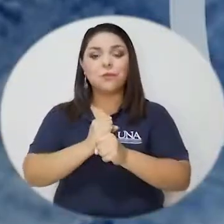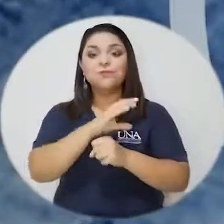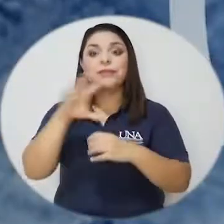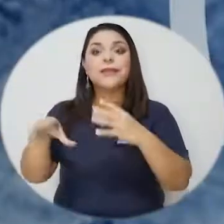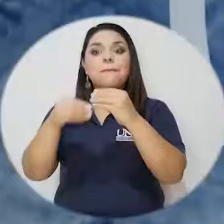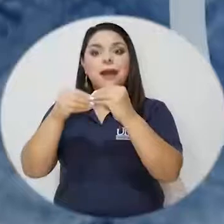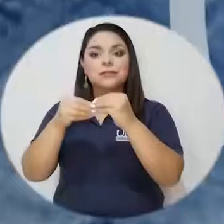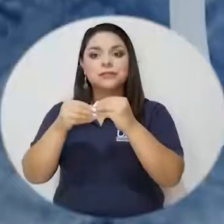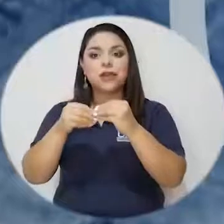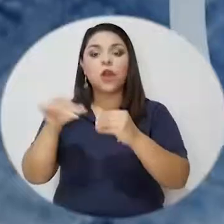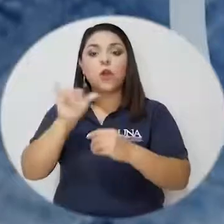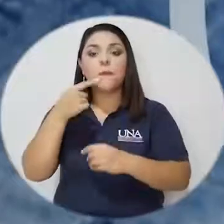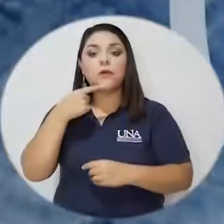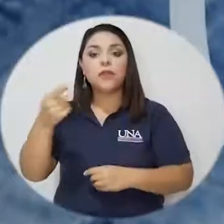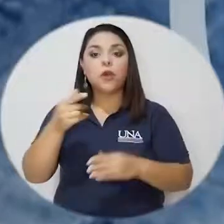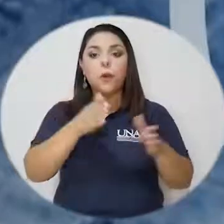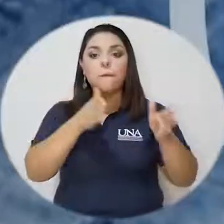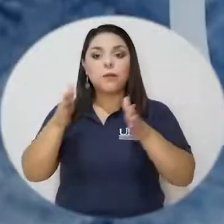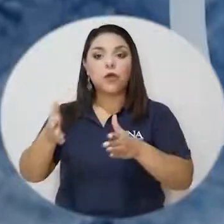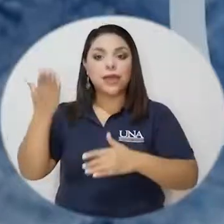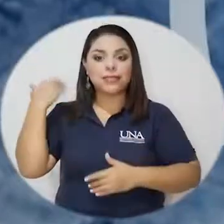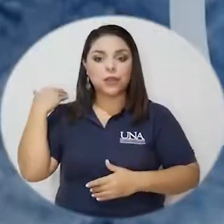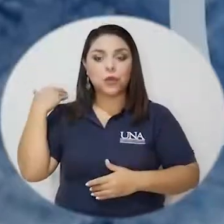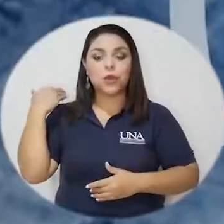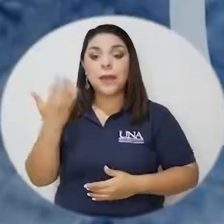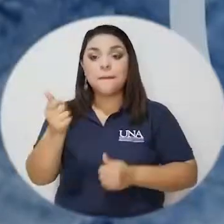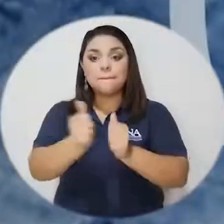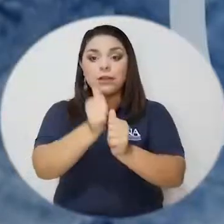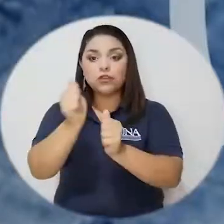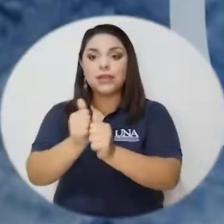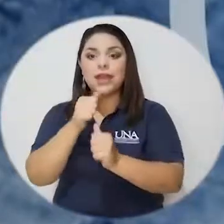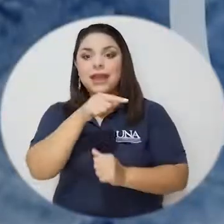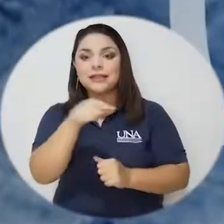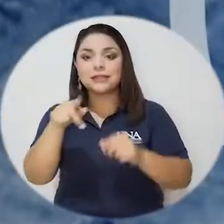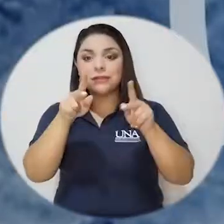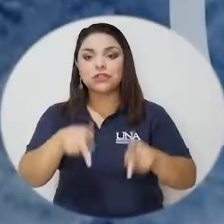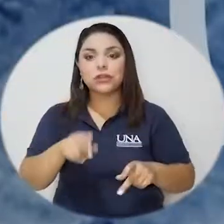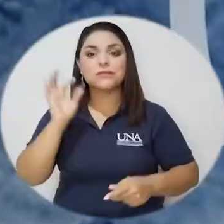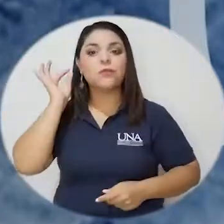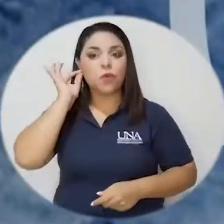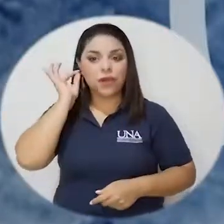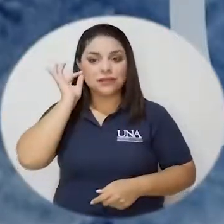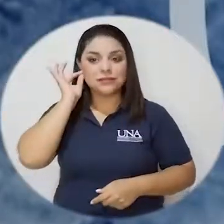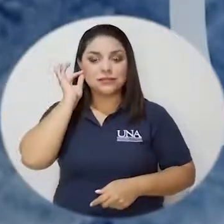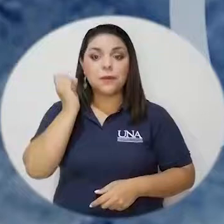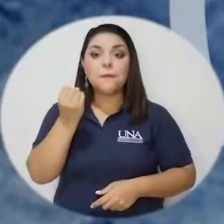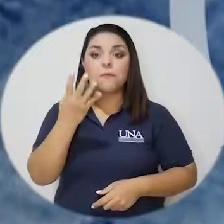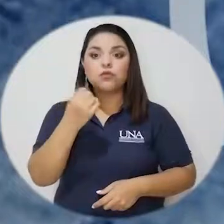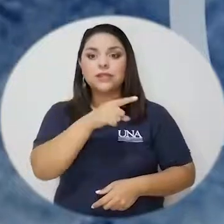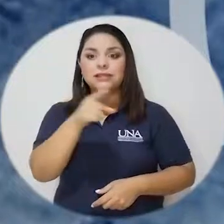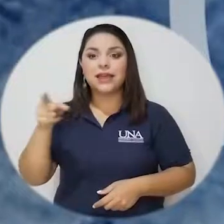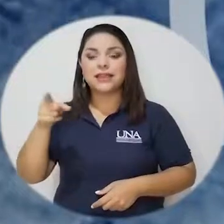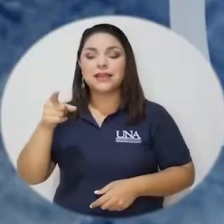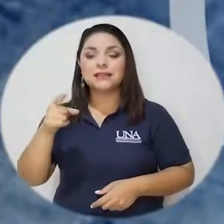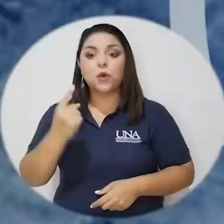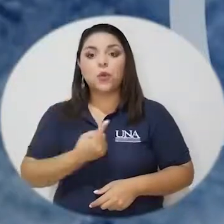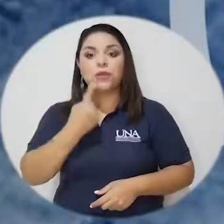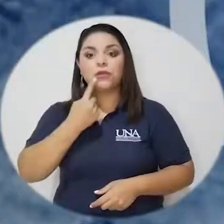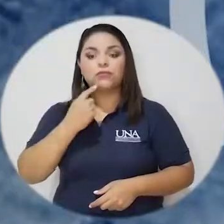decía don Olman Segura en el bloque anterior, que la mayoría de estas personas son mujeres, muchas de ellas jefas de